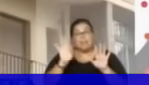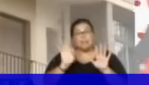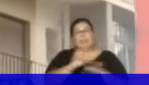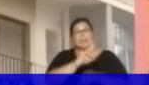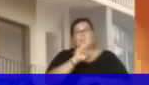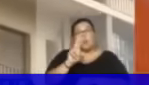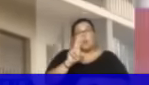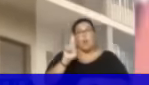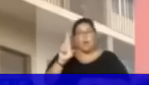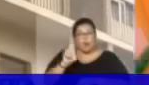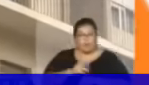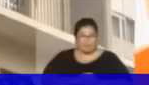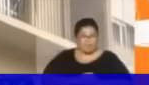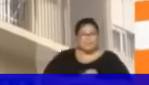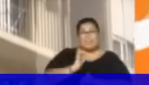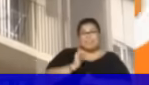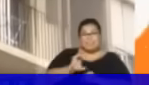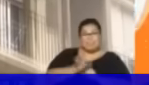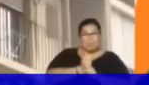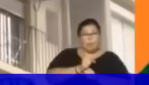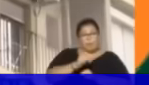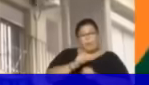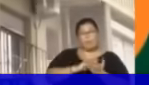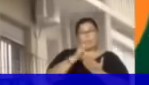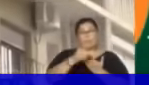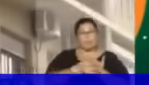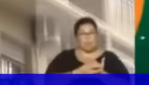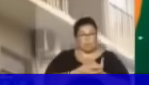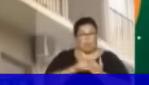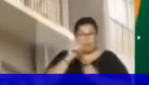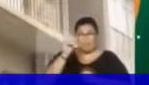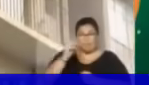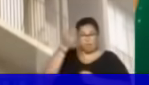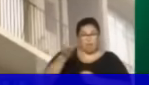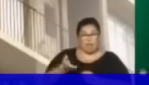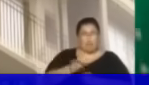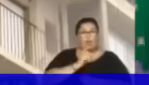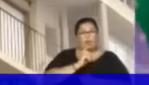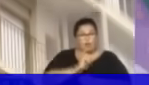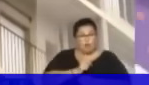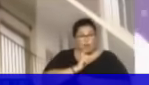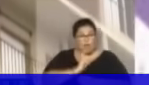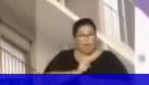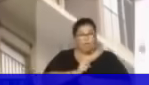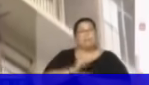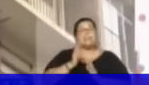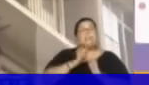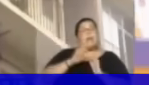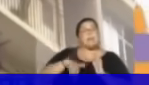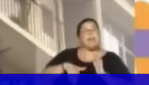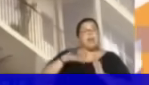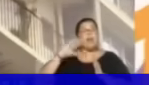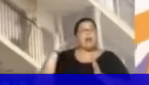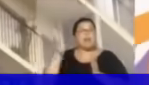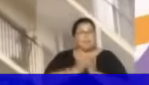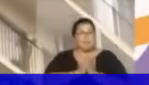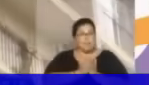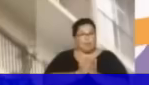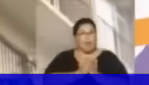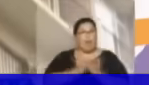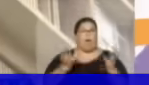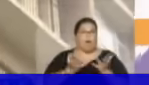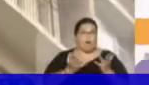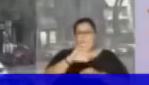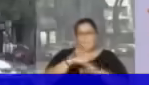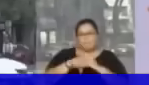y en todo caso si fuera arte tendría que ser pactado con los propietarios si quieren que un artista le realice